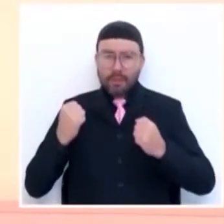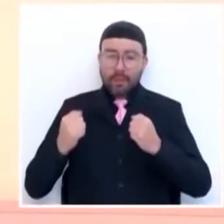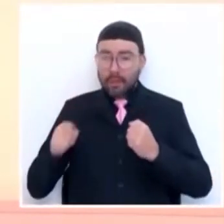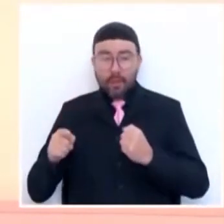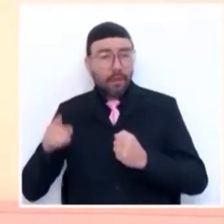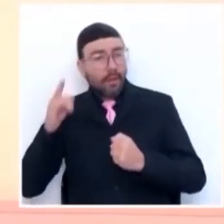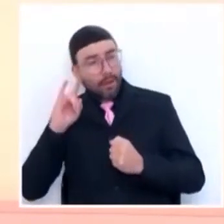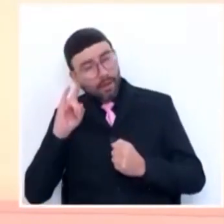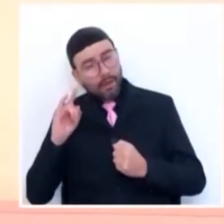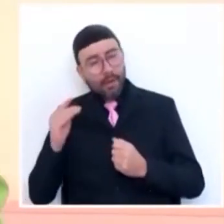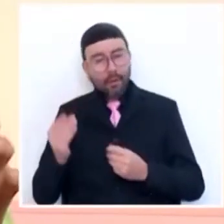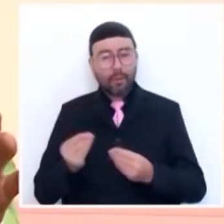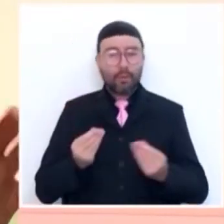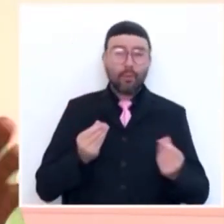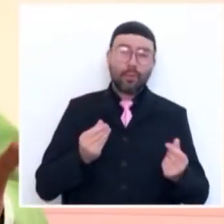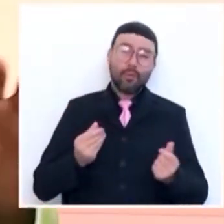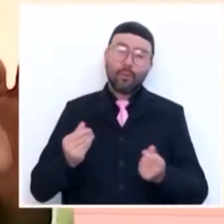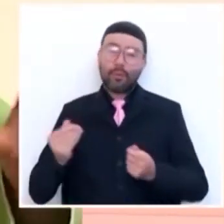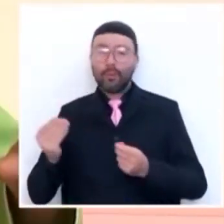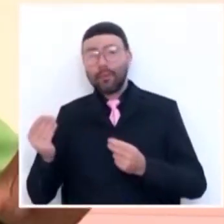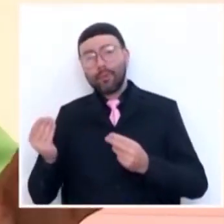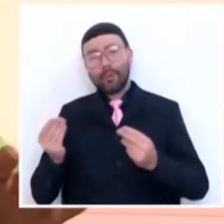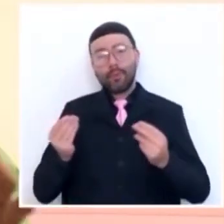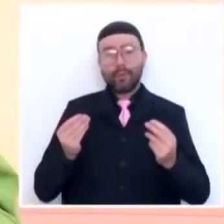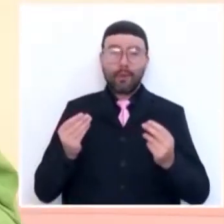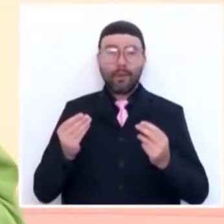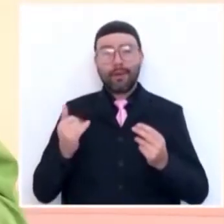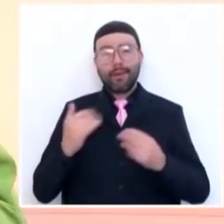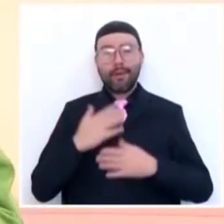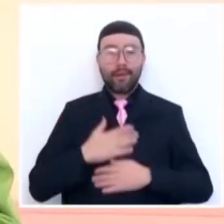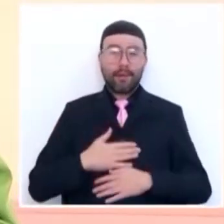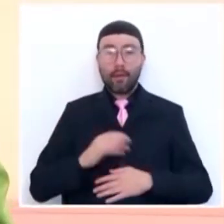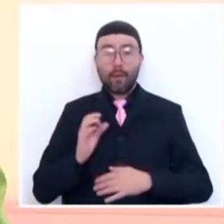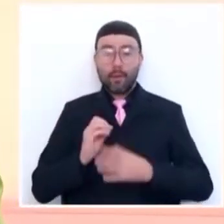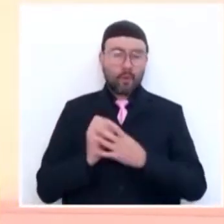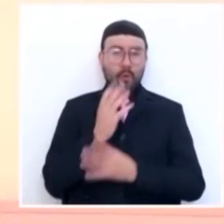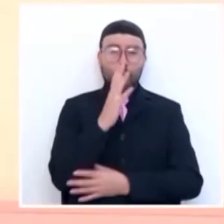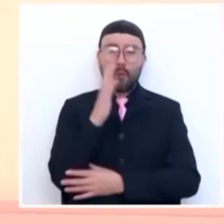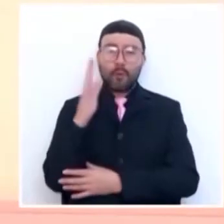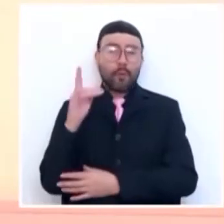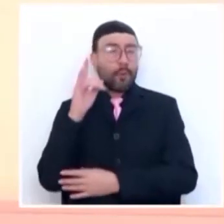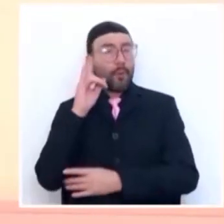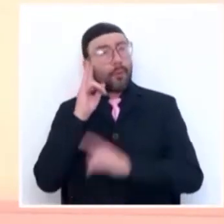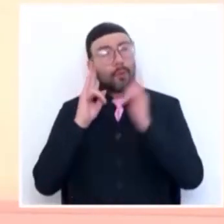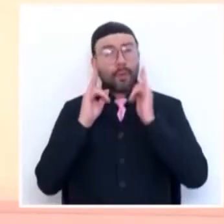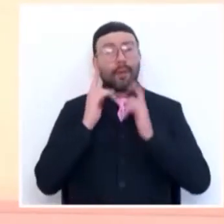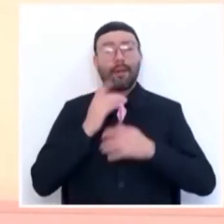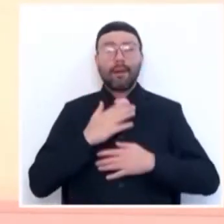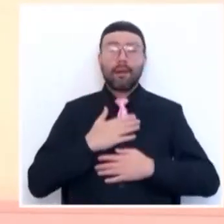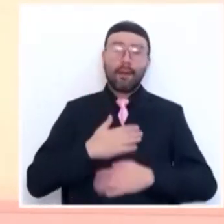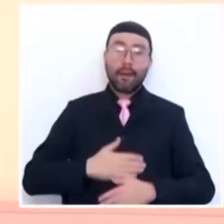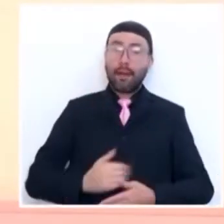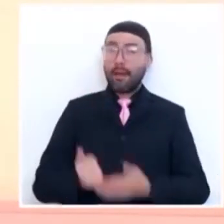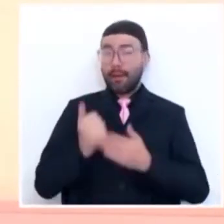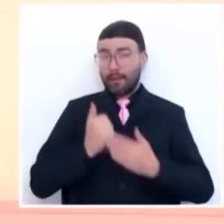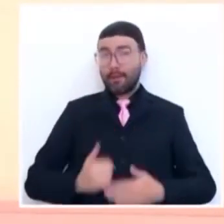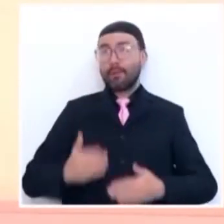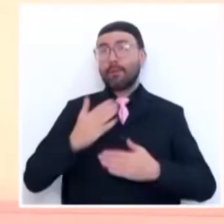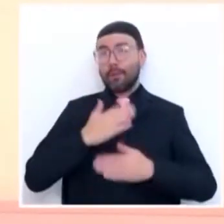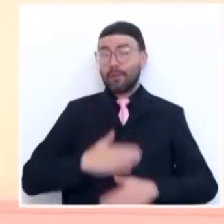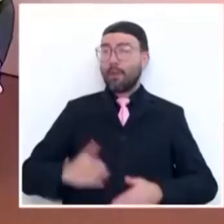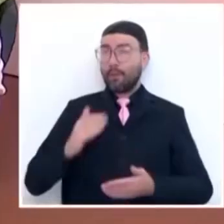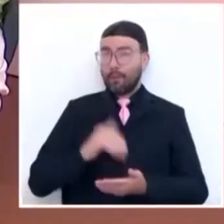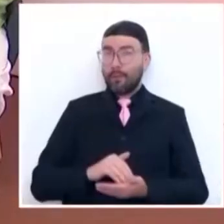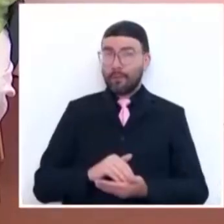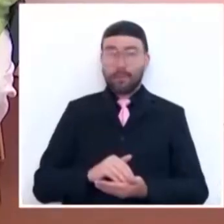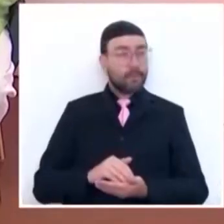música clásica o escuchamos sonidos de la naturaleza y eso inmediatamente nos devuelve el bienestar y la calma. Maestro, ahí